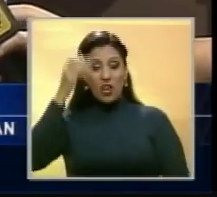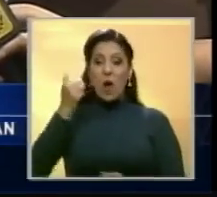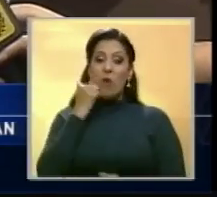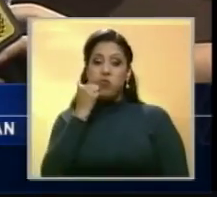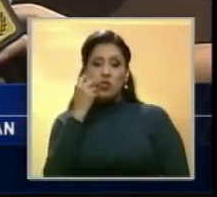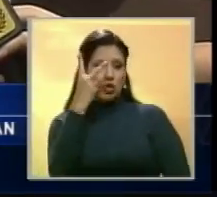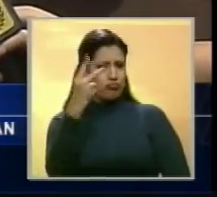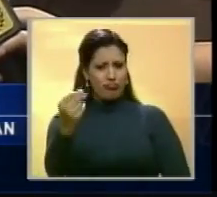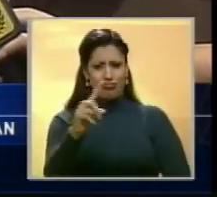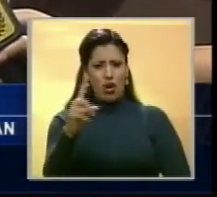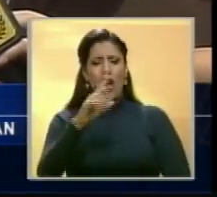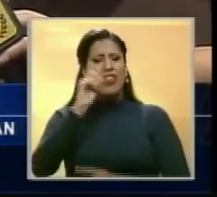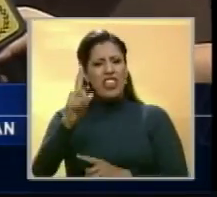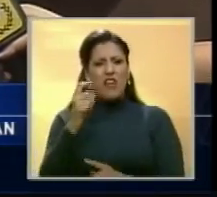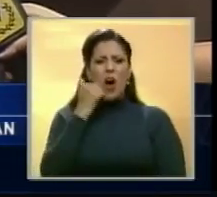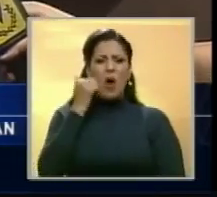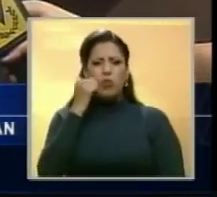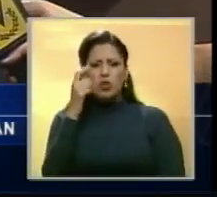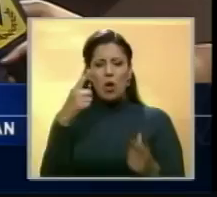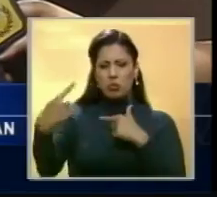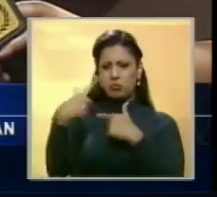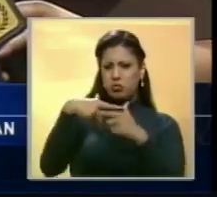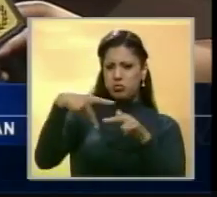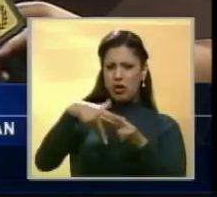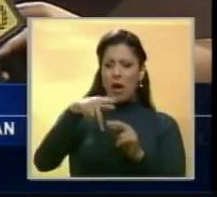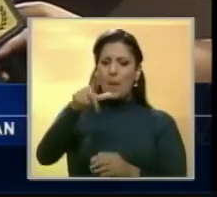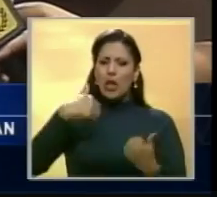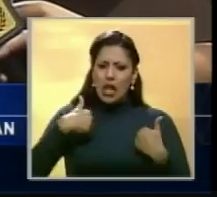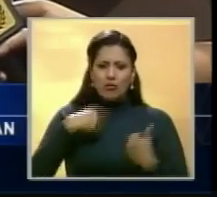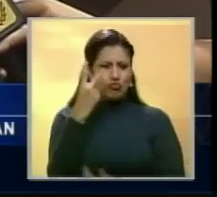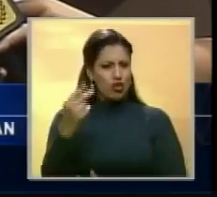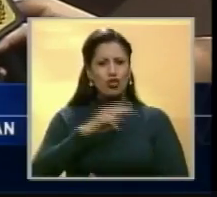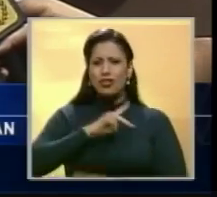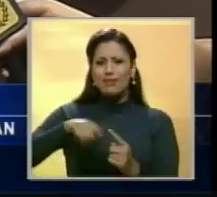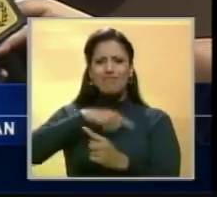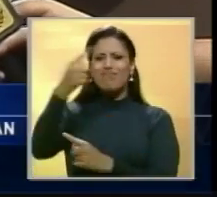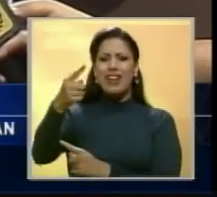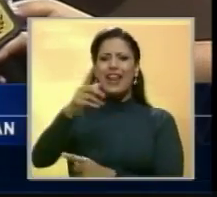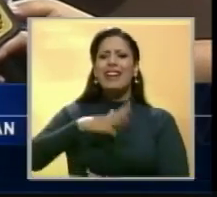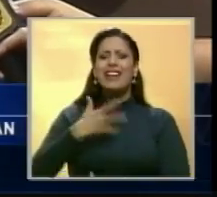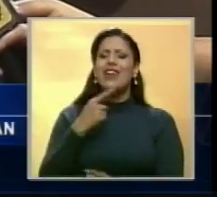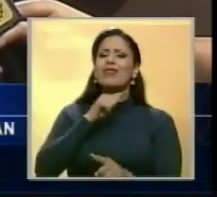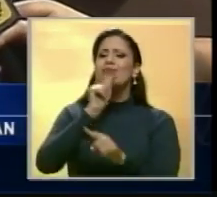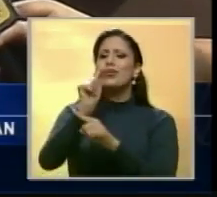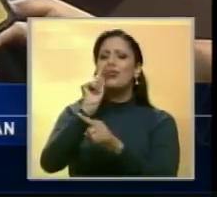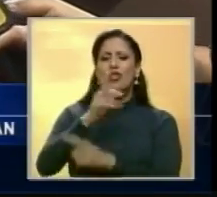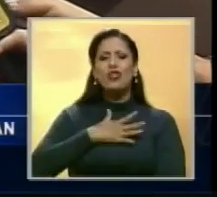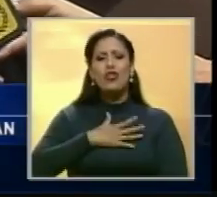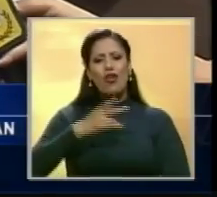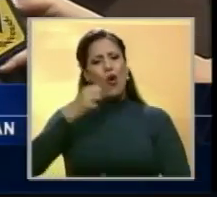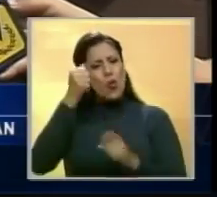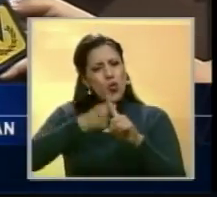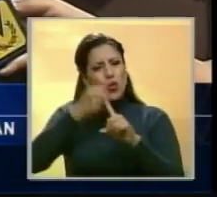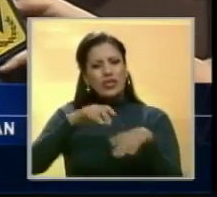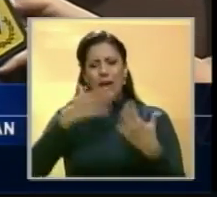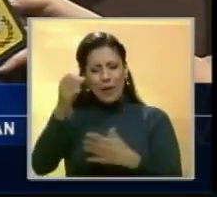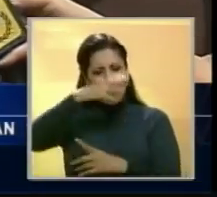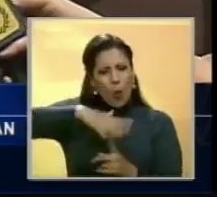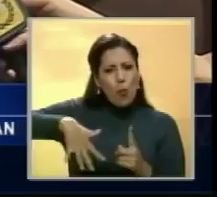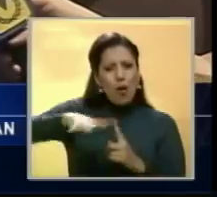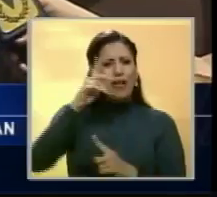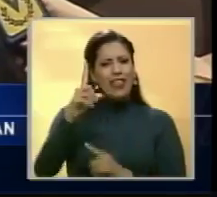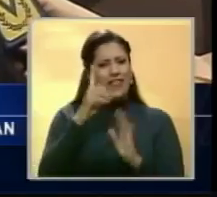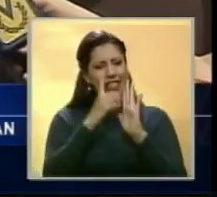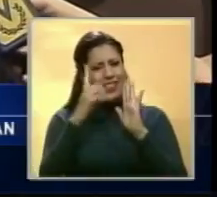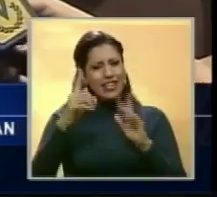está cometiendo ilegalidades amenazando a la gente. Nosotros le queremos decir que estamos luchando para que el pueblo tenga el